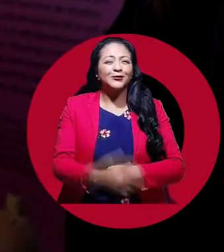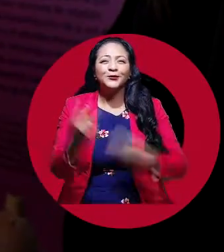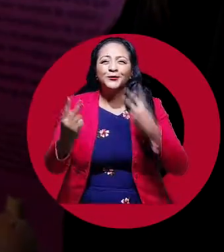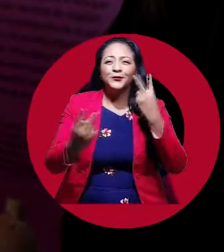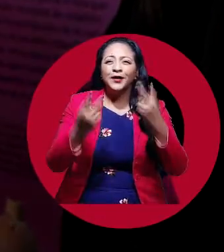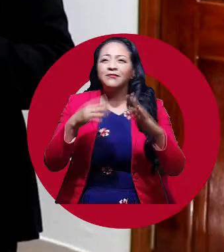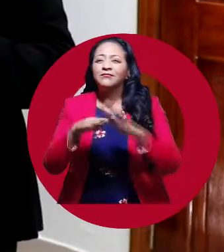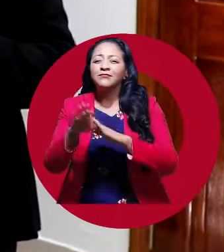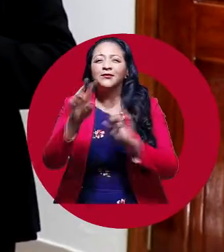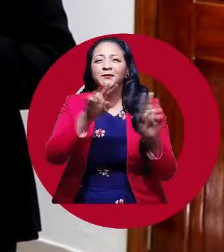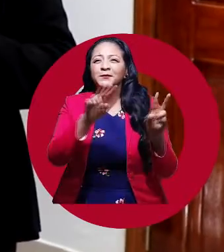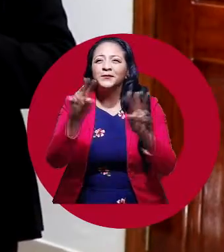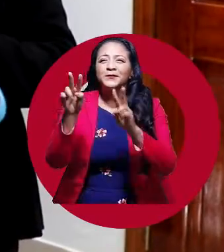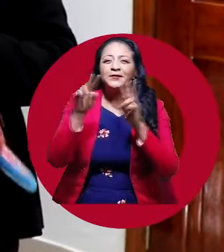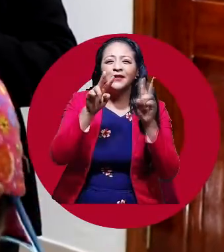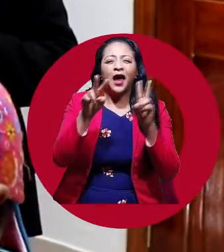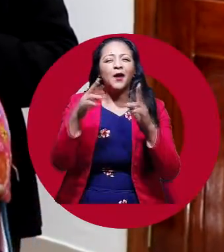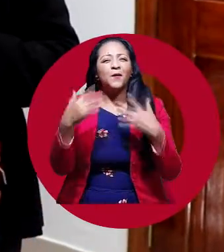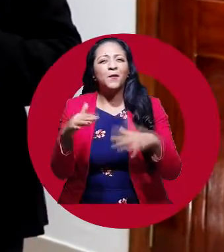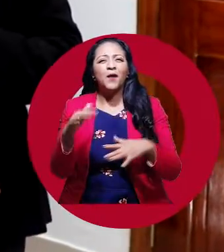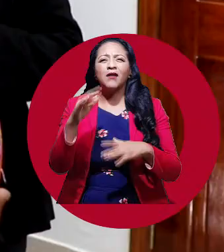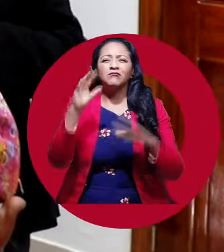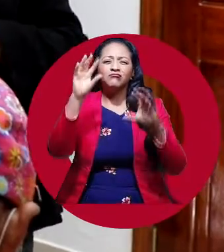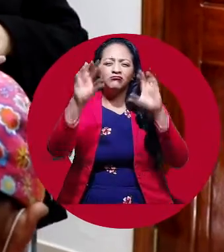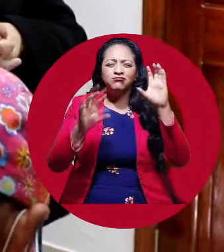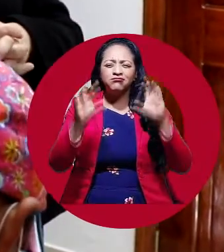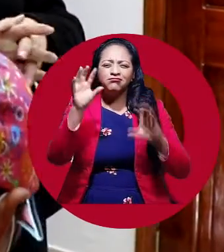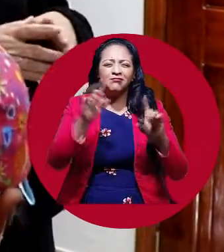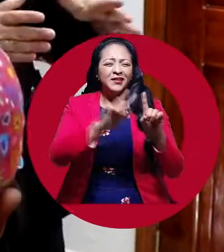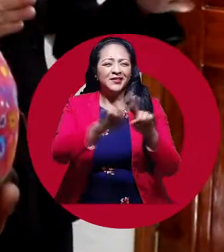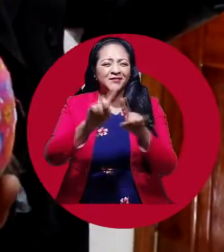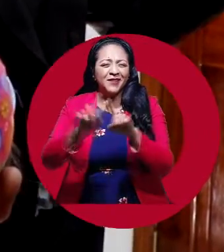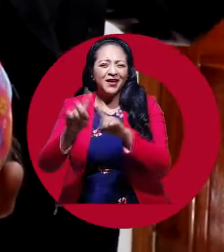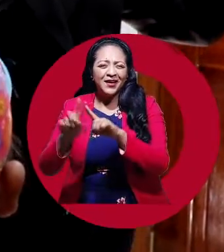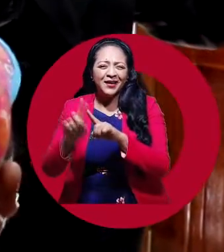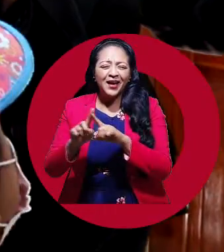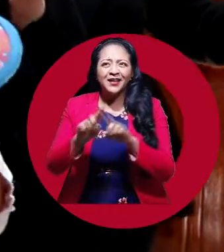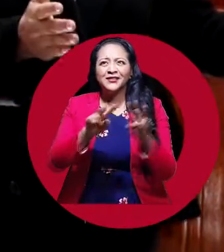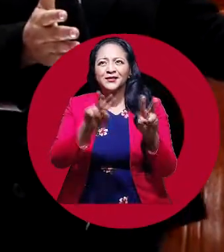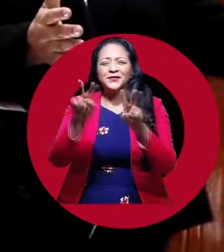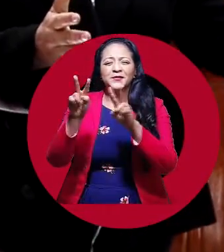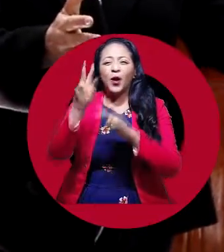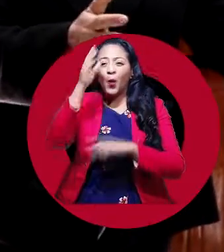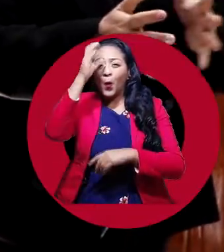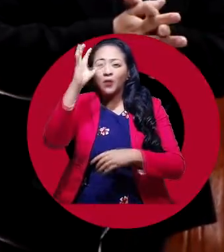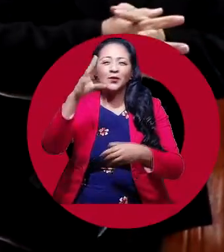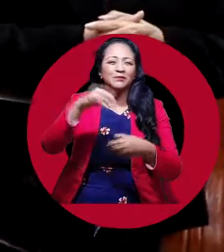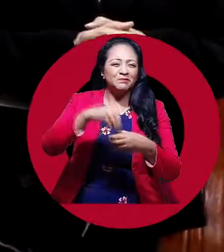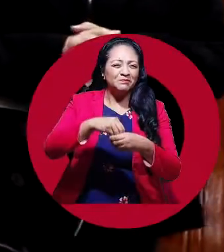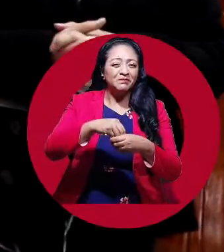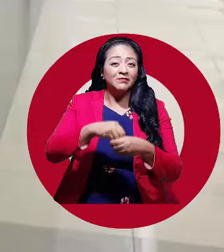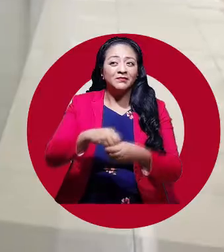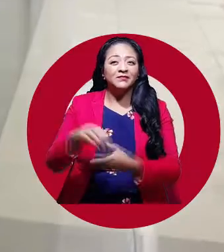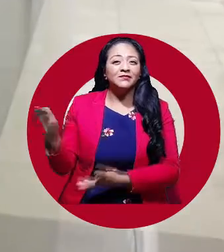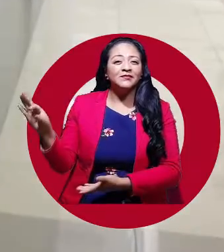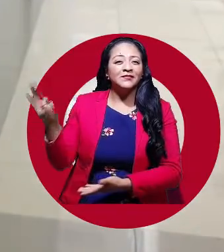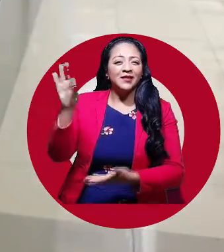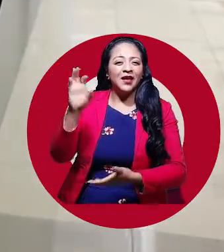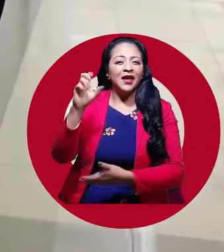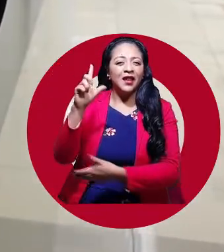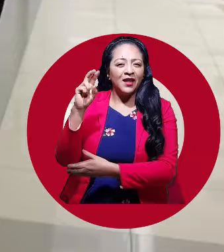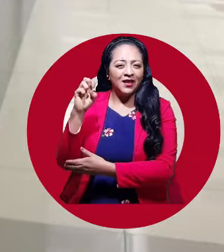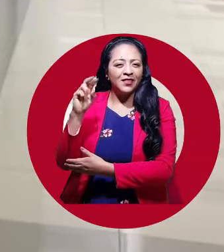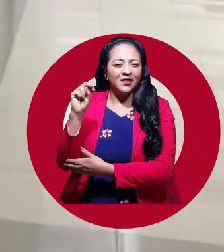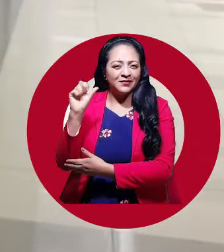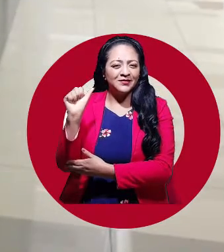Isaac Jesús Barrera y observaron detenidamente las piezas de los museos arqueológico y etnográfico cultural que posee. Elena